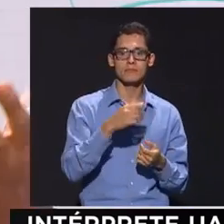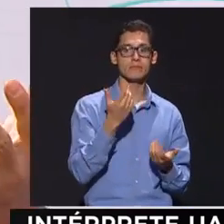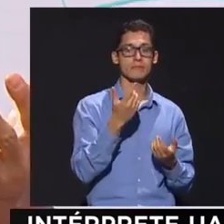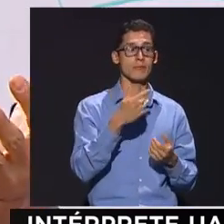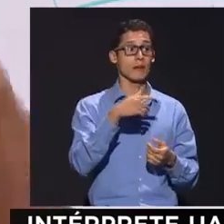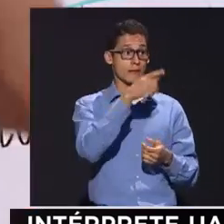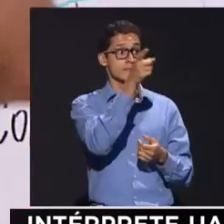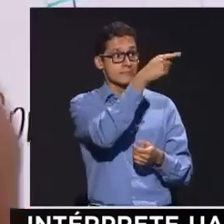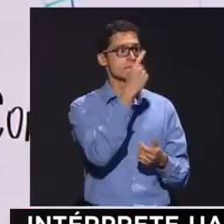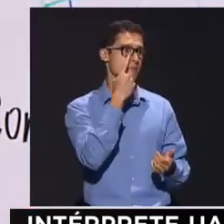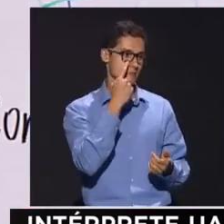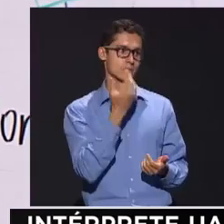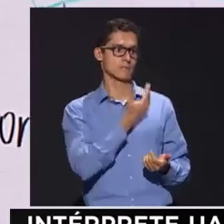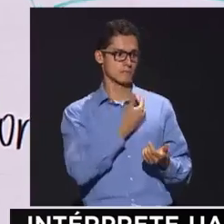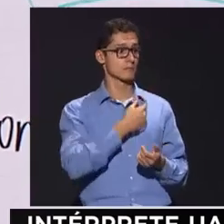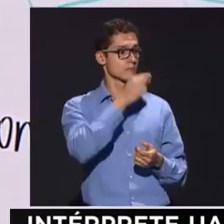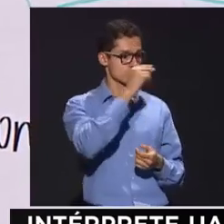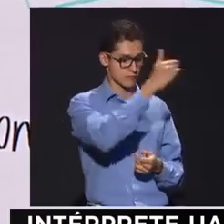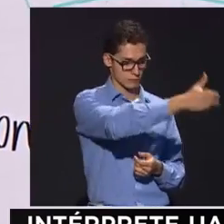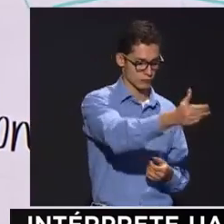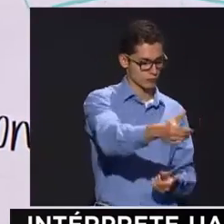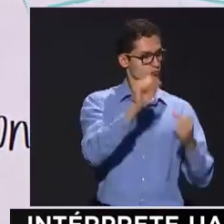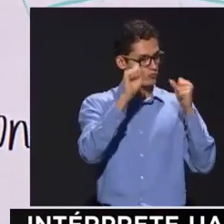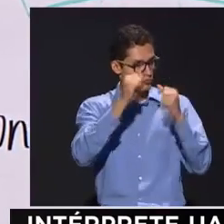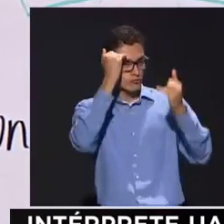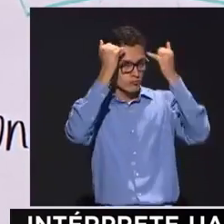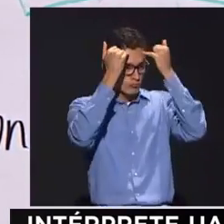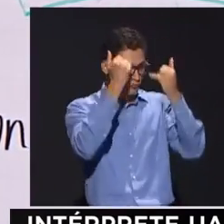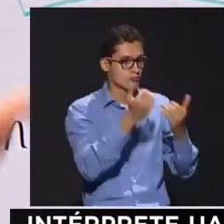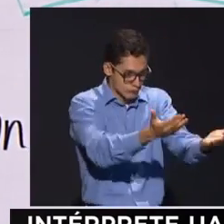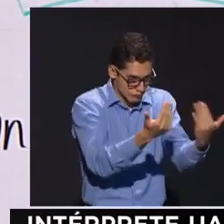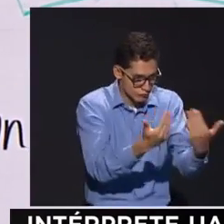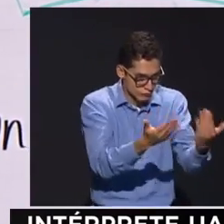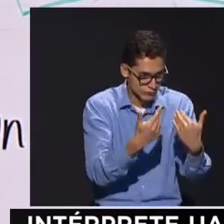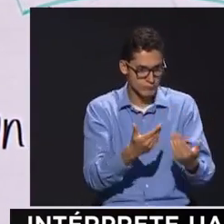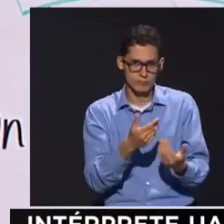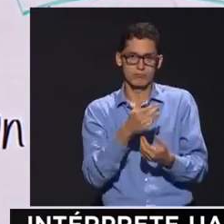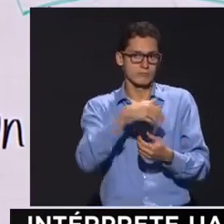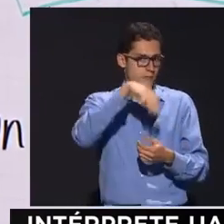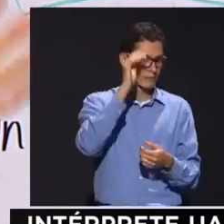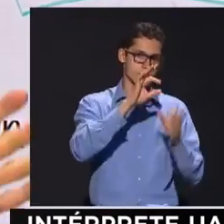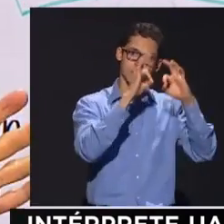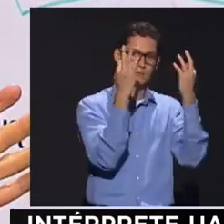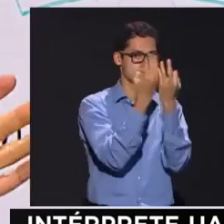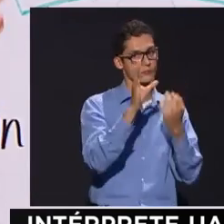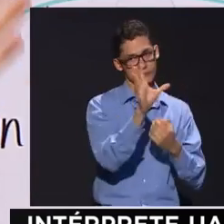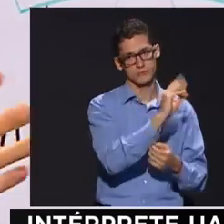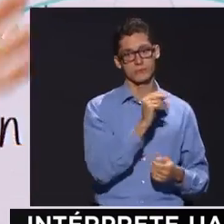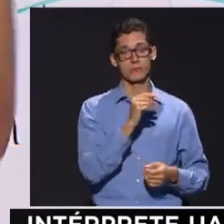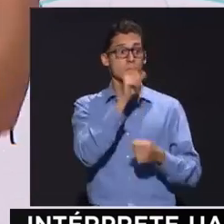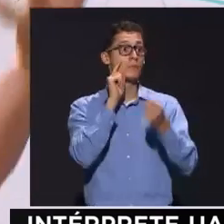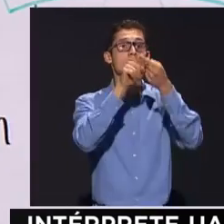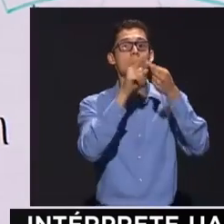en sus casas también saquen ese niño que tenemos para poder interactuar con sus familias con sus niños listos por ejemplo